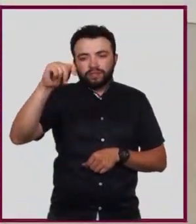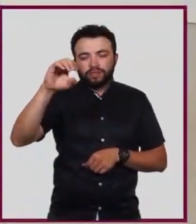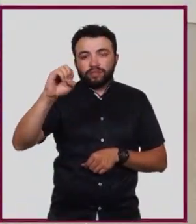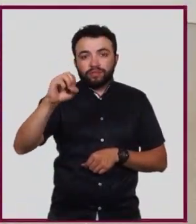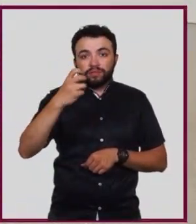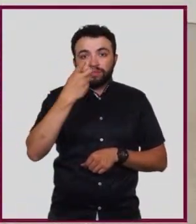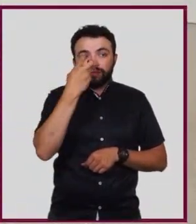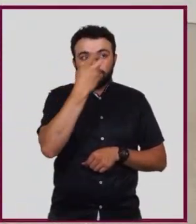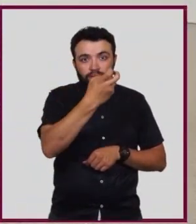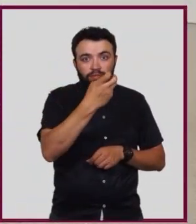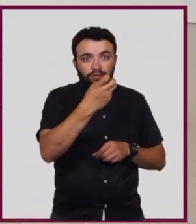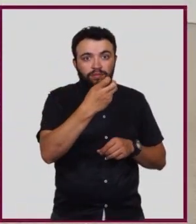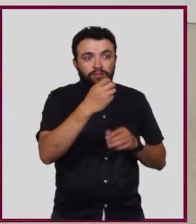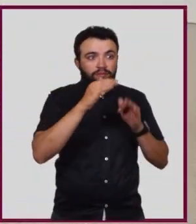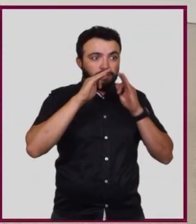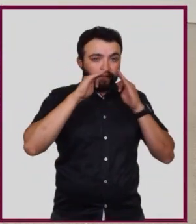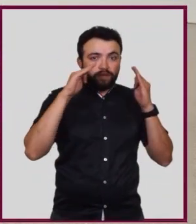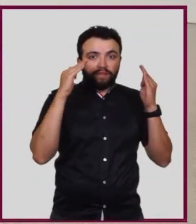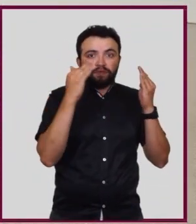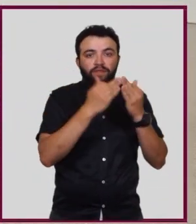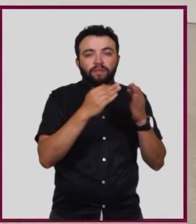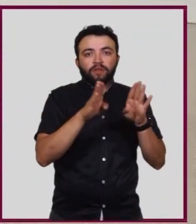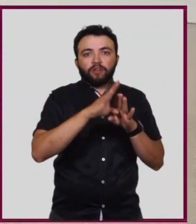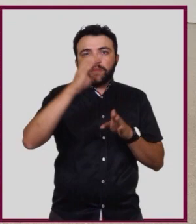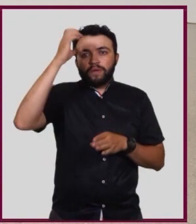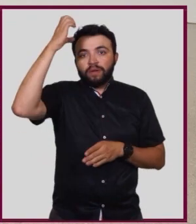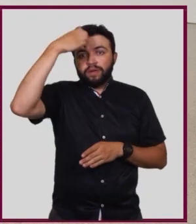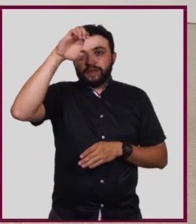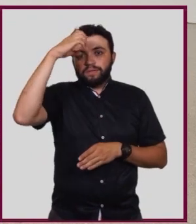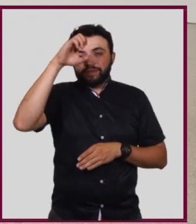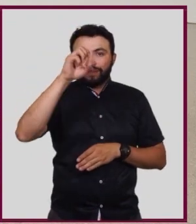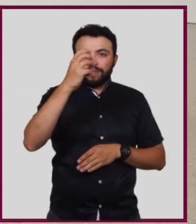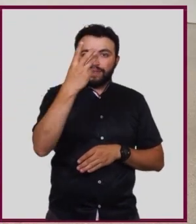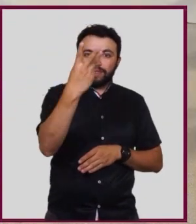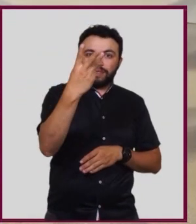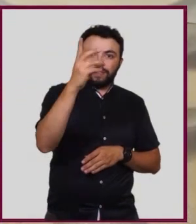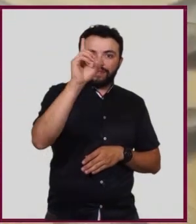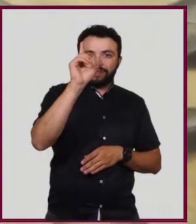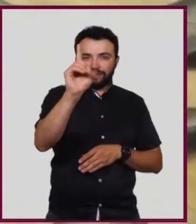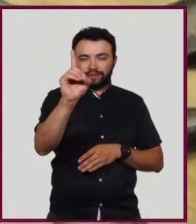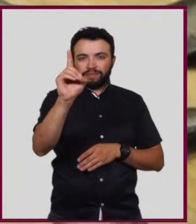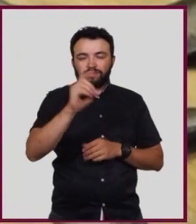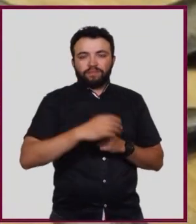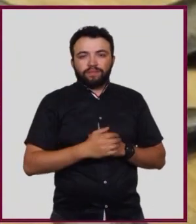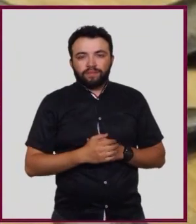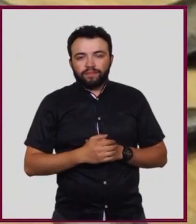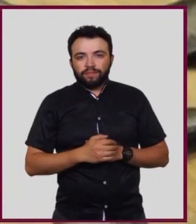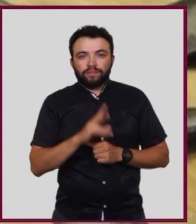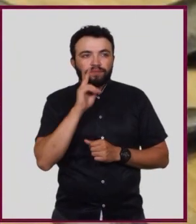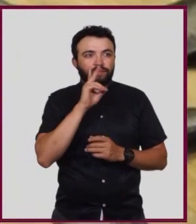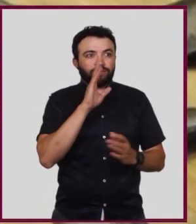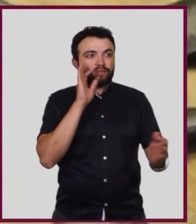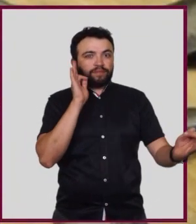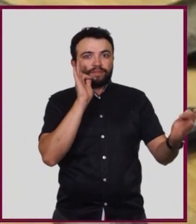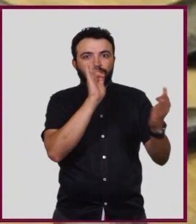es una experiencia tridimensional, es un objeto tridimensional.